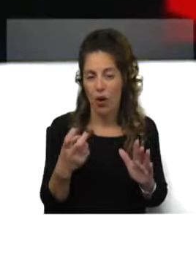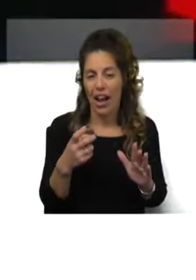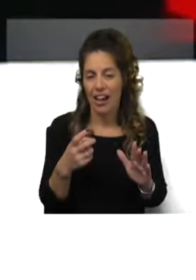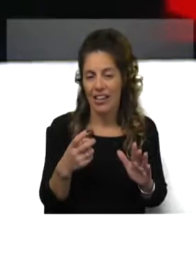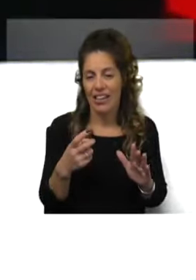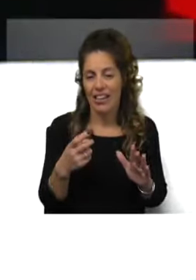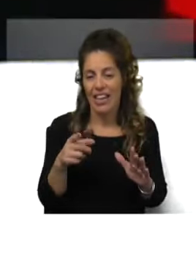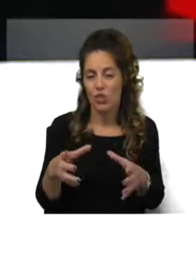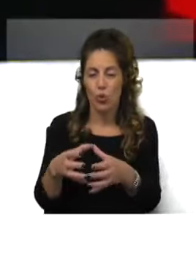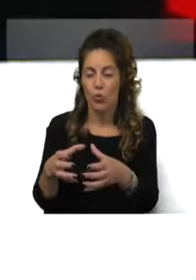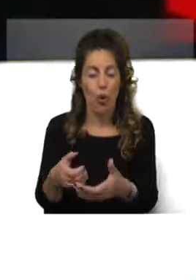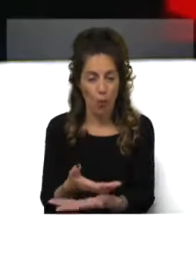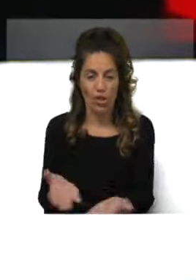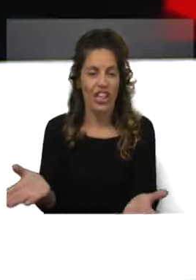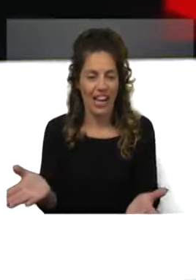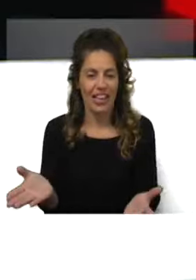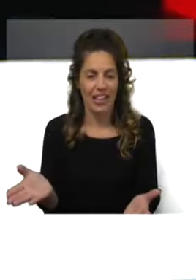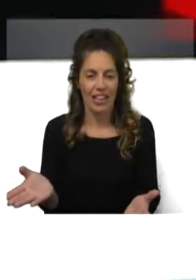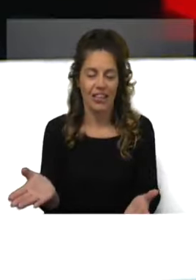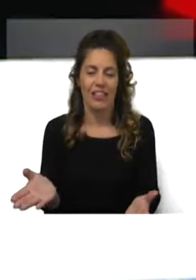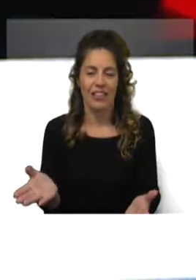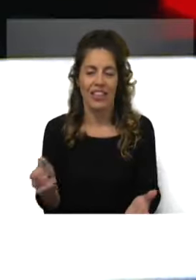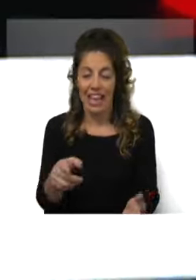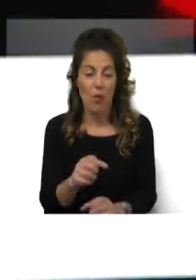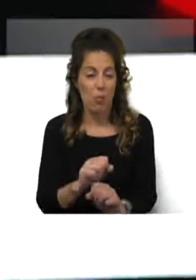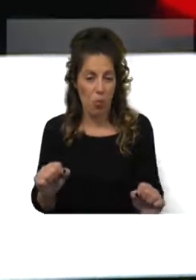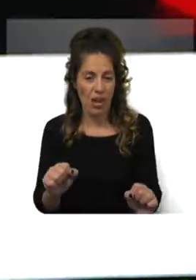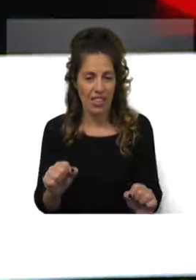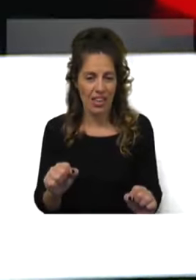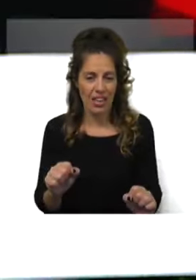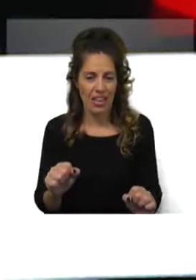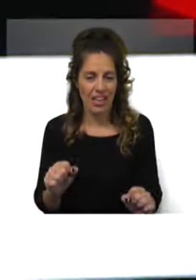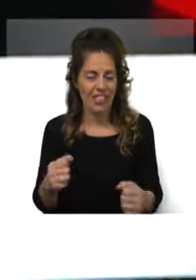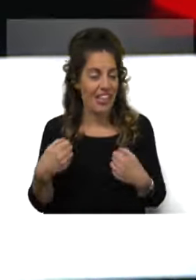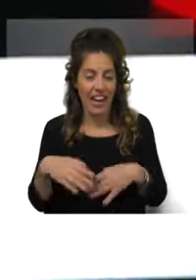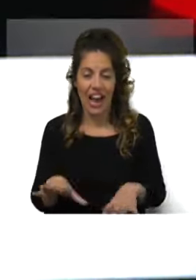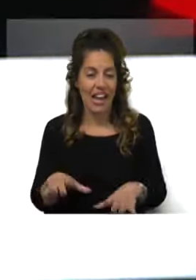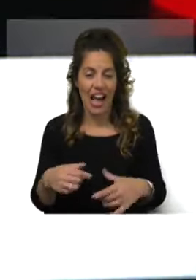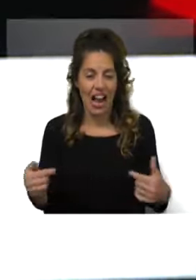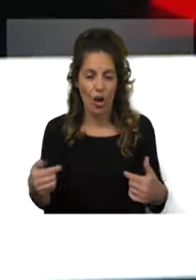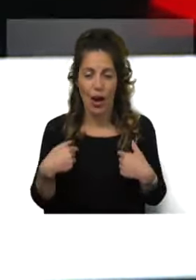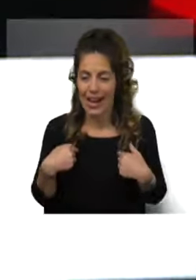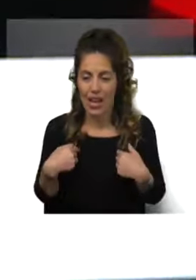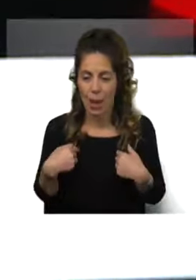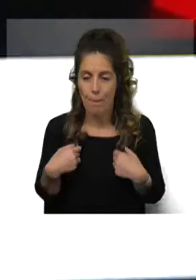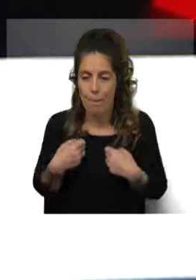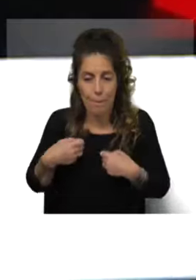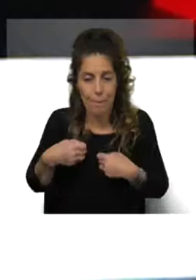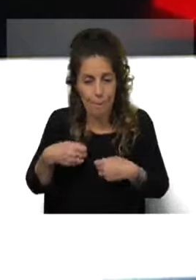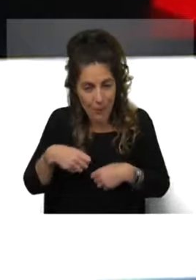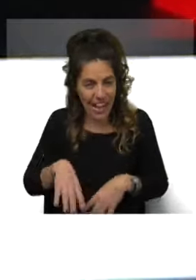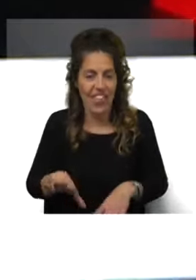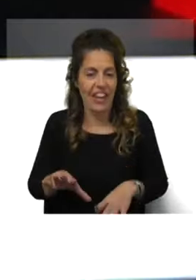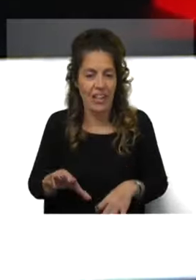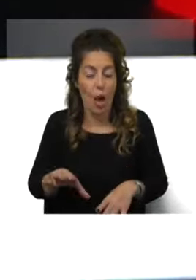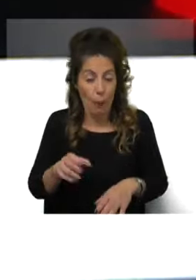corporación mostrarle que es capaz de inmolarse dejar es decir este dejaba